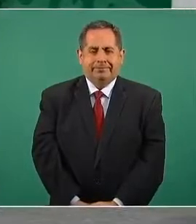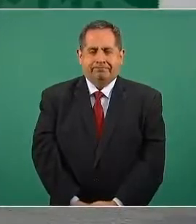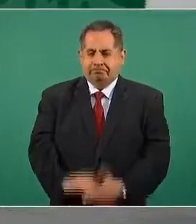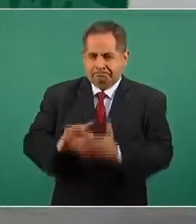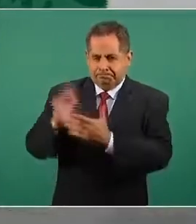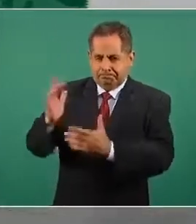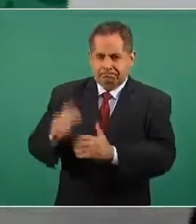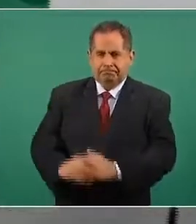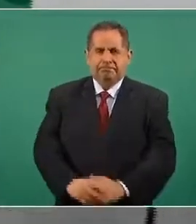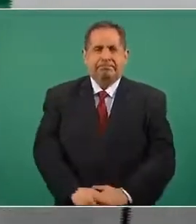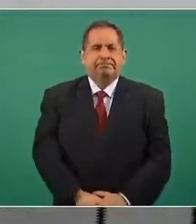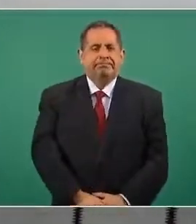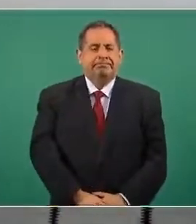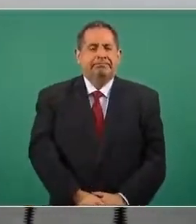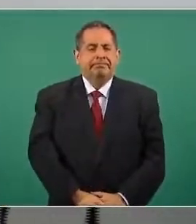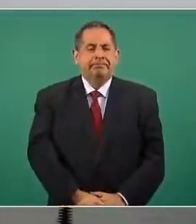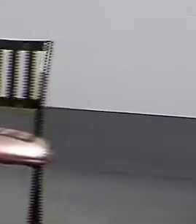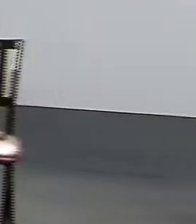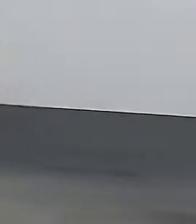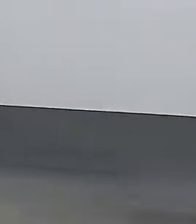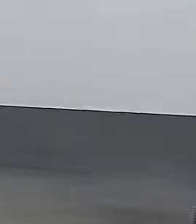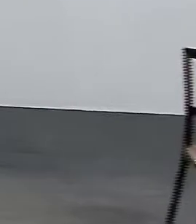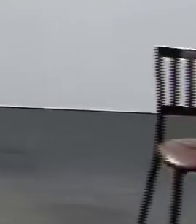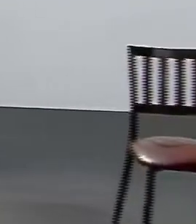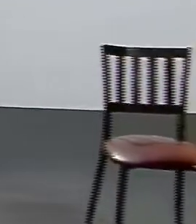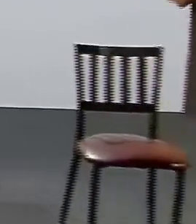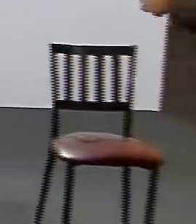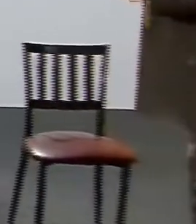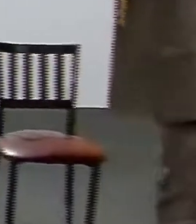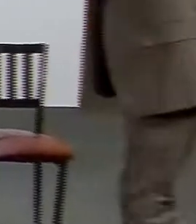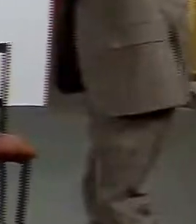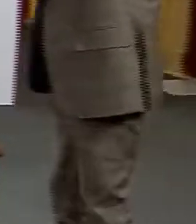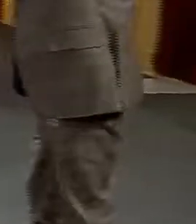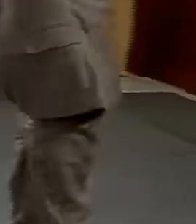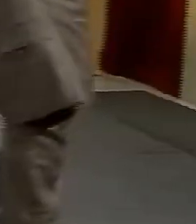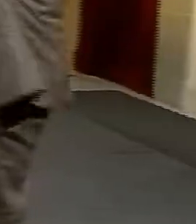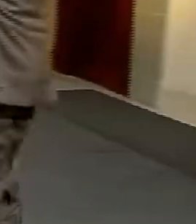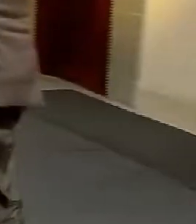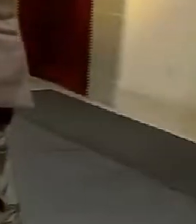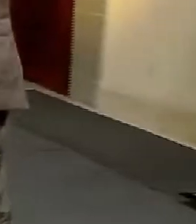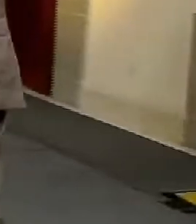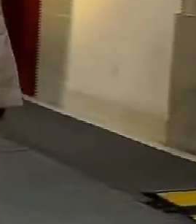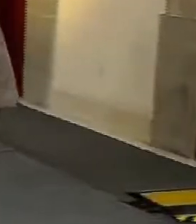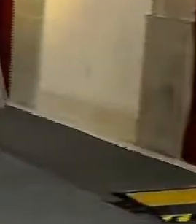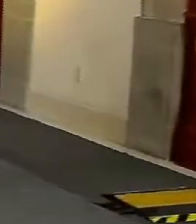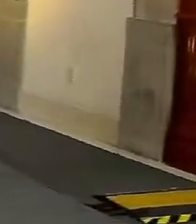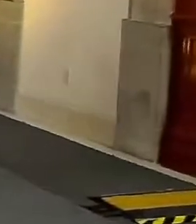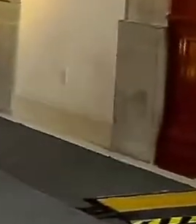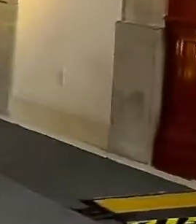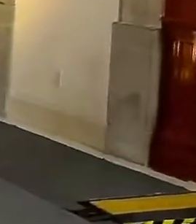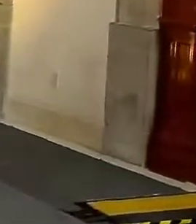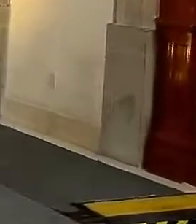Gracias. Gracias, Ricardo.